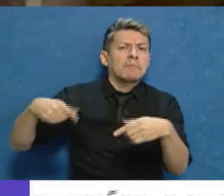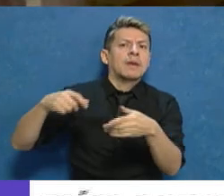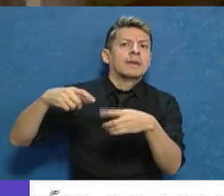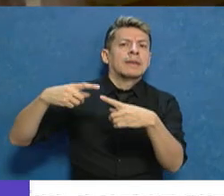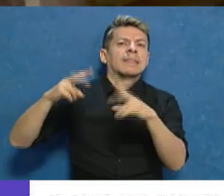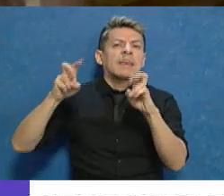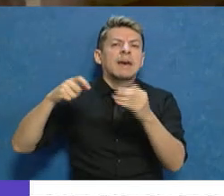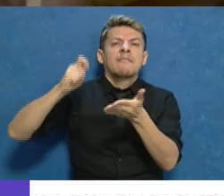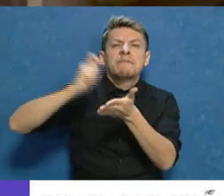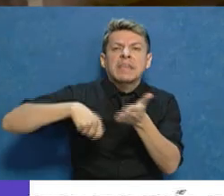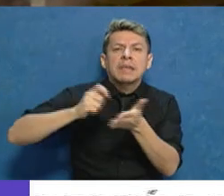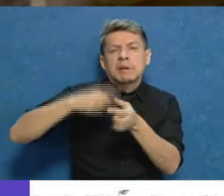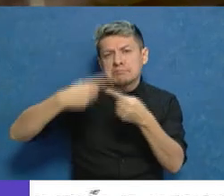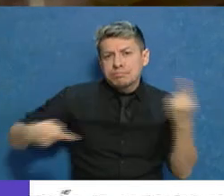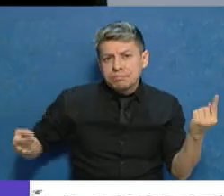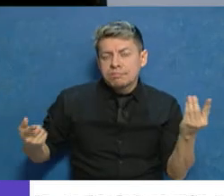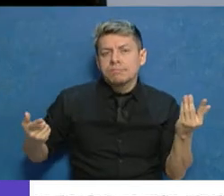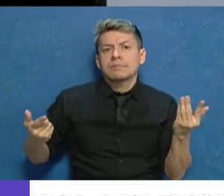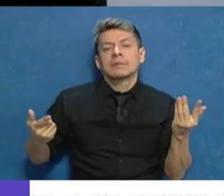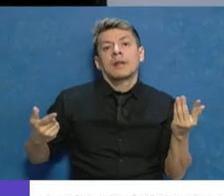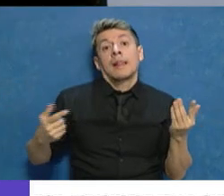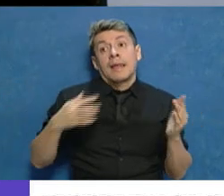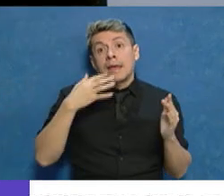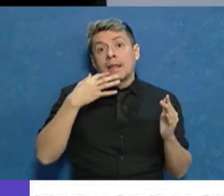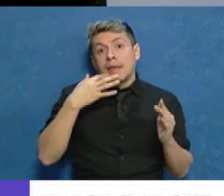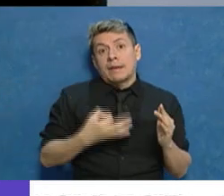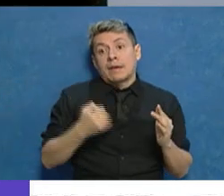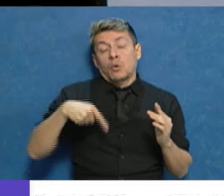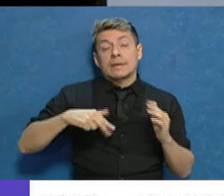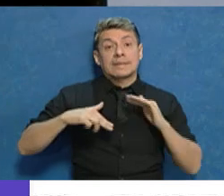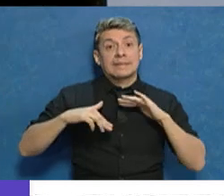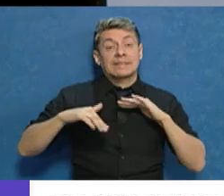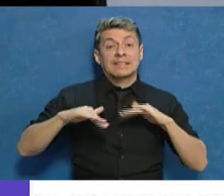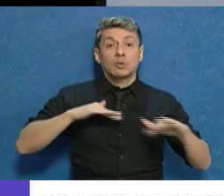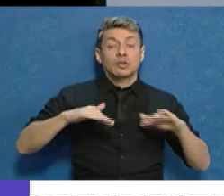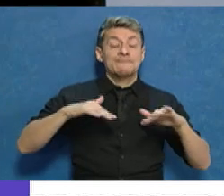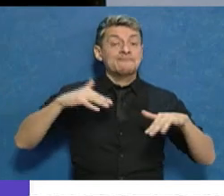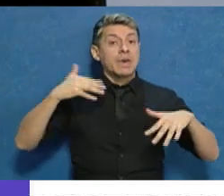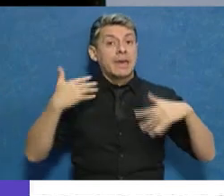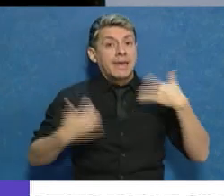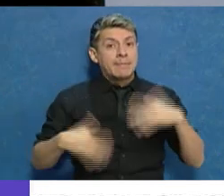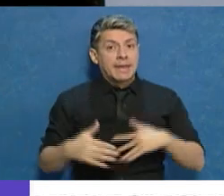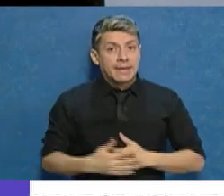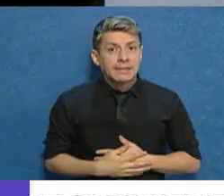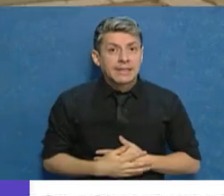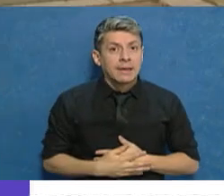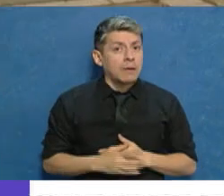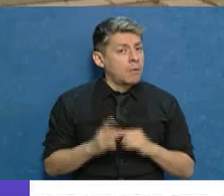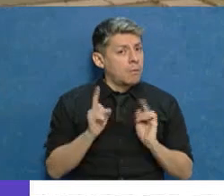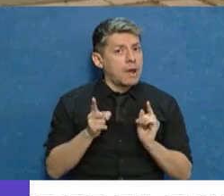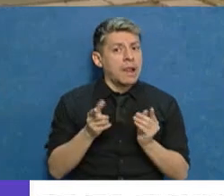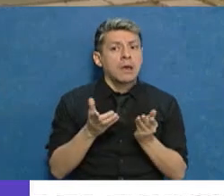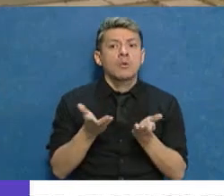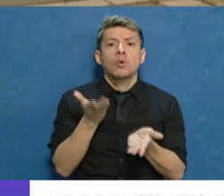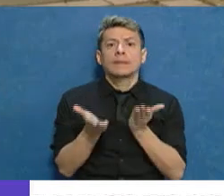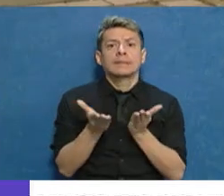y de lo que sea necesario, ¿no? Estamos trabajando, la verdad, en una situación de emergencia, Lo que no podemos es dejar de prestar el servicio. Claro